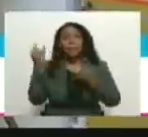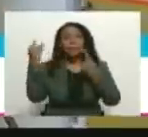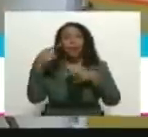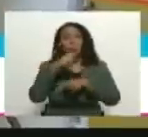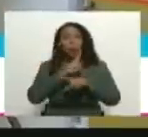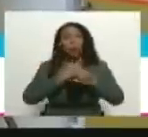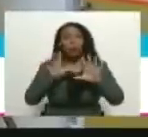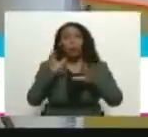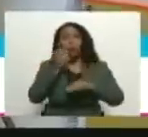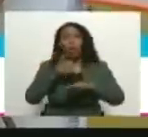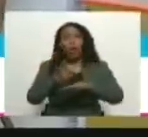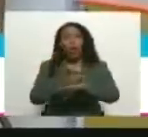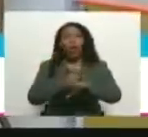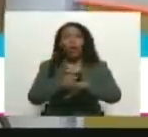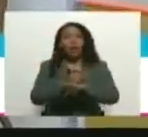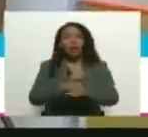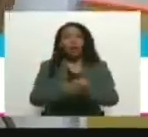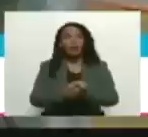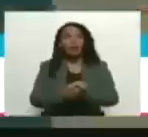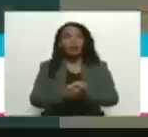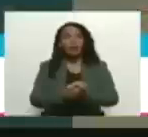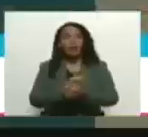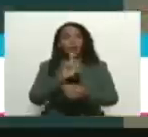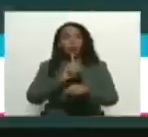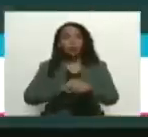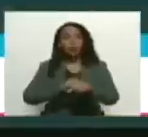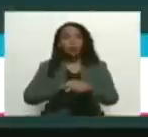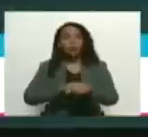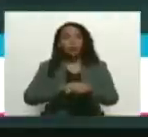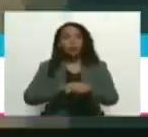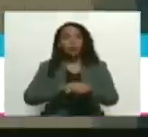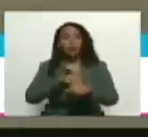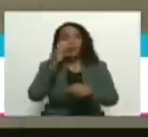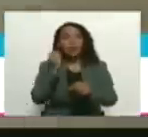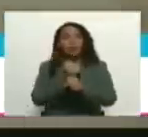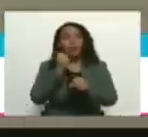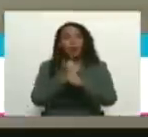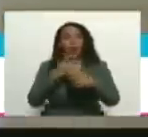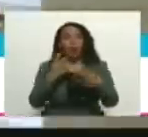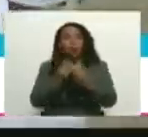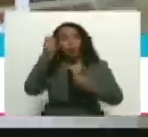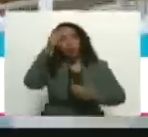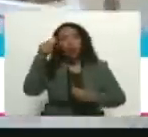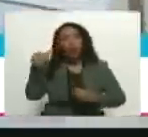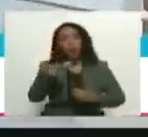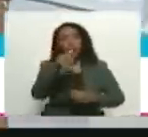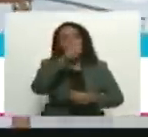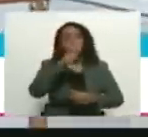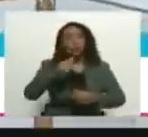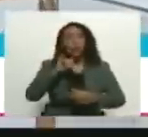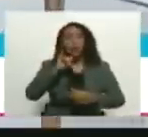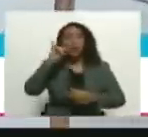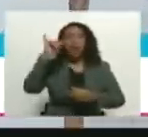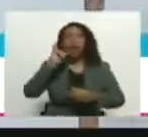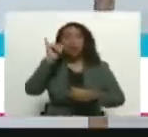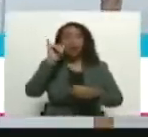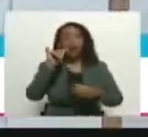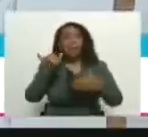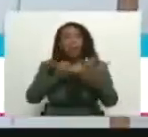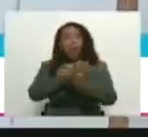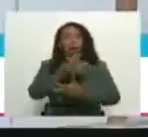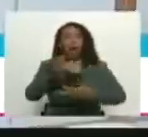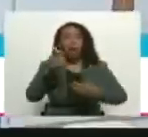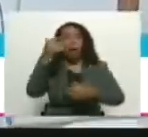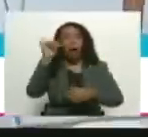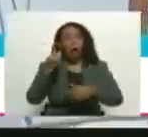del buen gobierno llegó para quedarse, el nuevo método de gobernanza con nuestro pueblo, nuestra gente, reportando las incidencias, los espacios